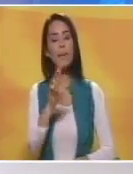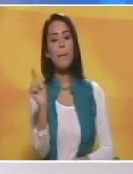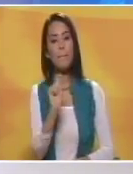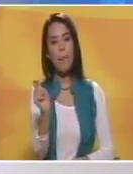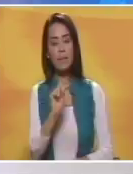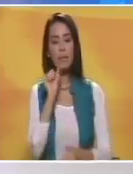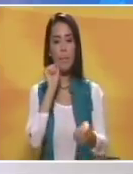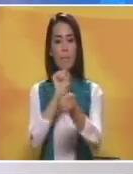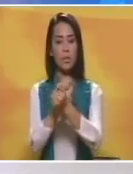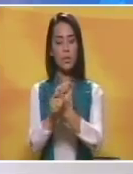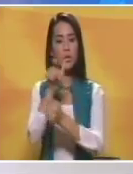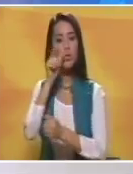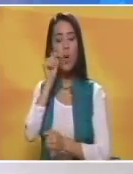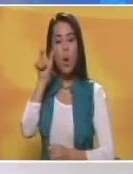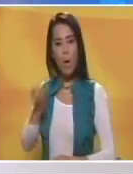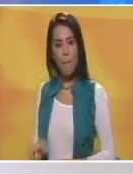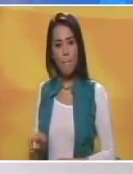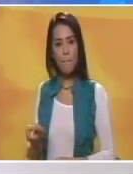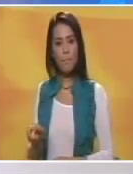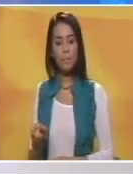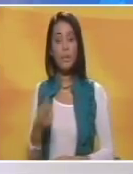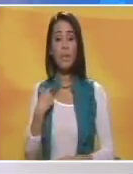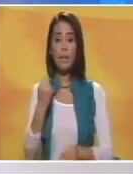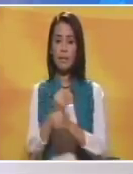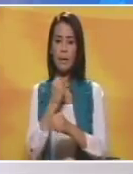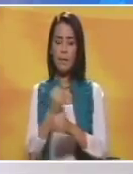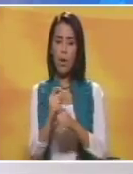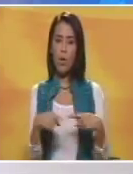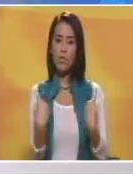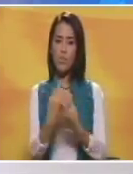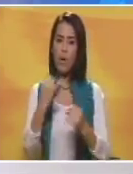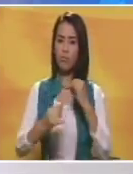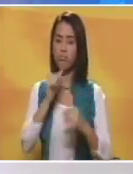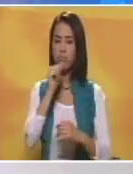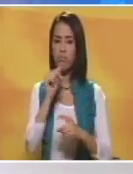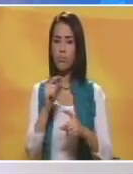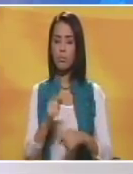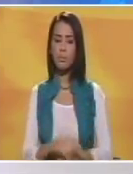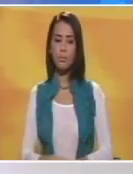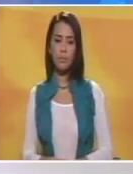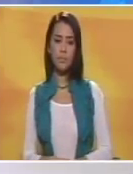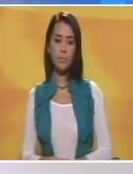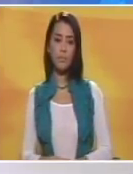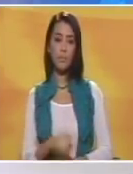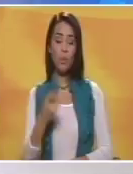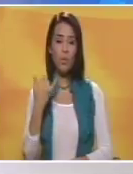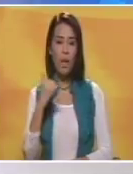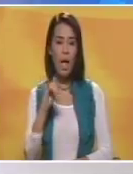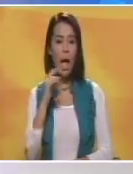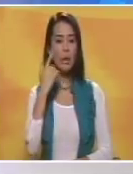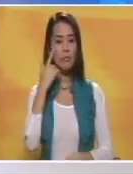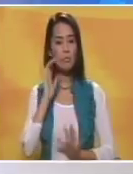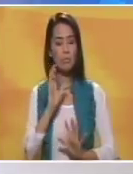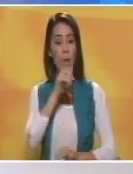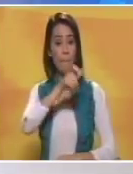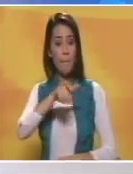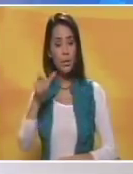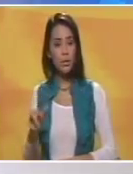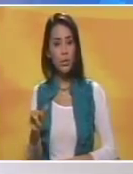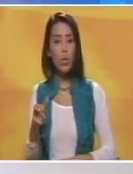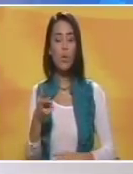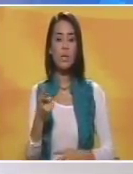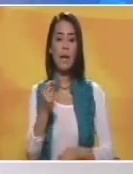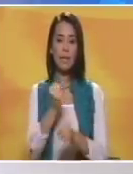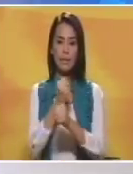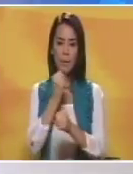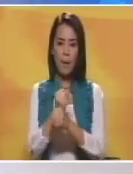prisión preventiva al propietario y la empleada de un bar en el sector Los Prados, en Santo Domingo, donde presuntamente eran explotadas sexualmente al menos